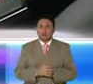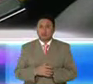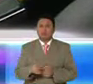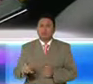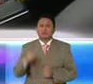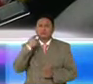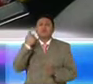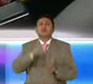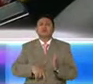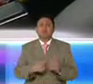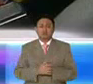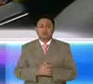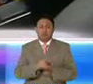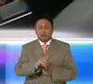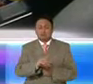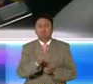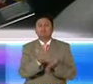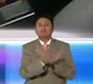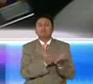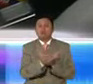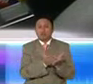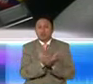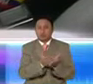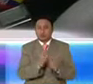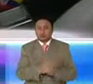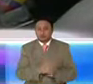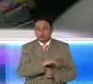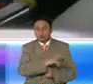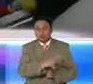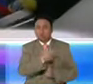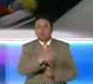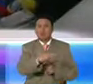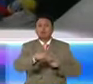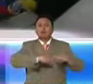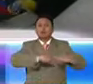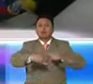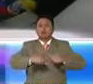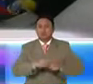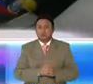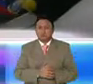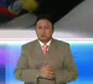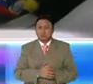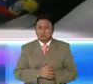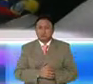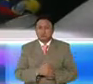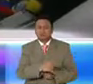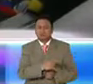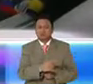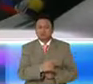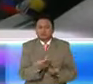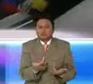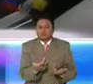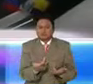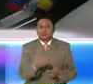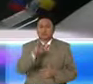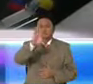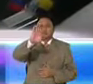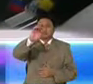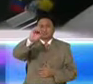¿Alguna servicio, efectivamente, un servicio. Es una consultoría y además de eso, ¿qué tiene que ver con Toachi